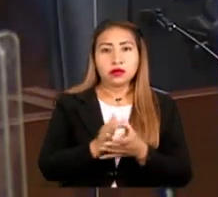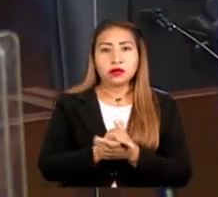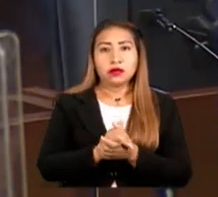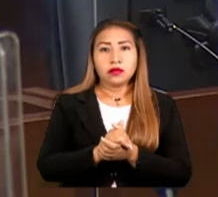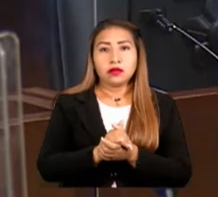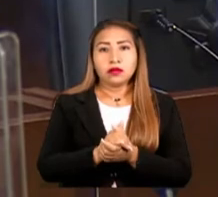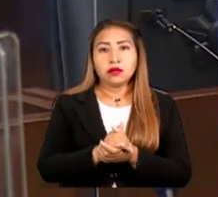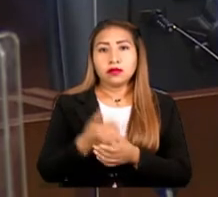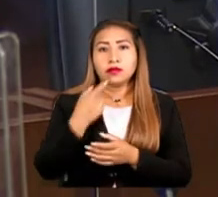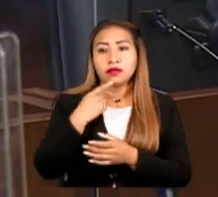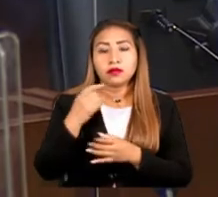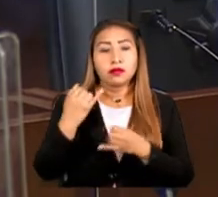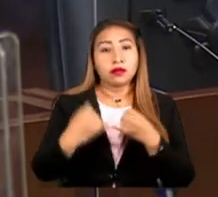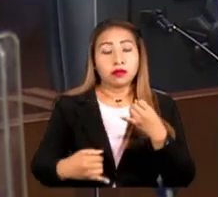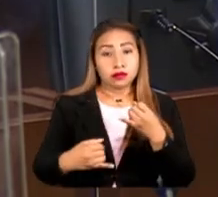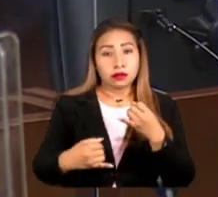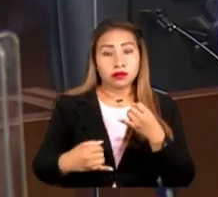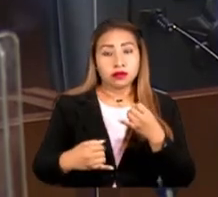consideró en su última sesión